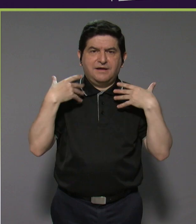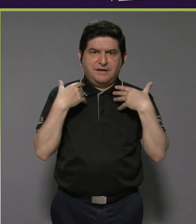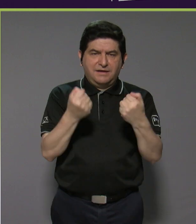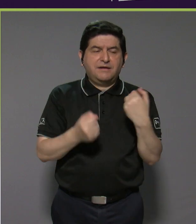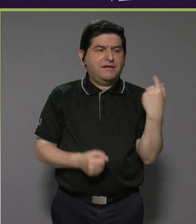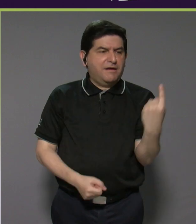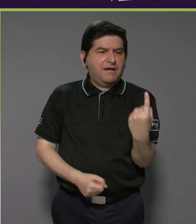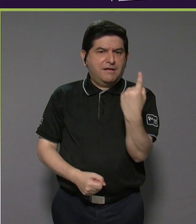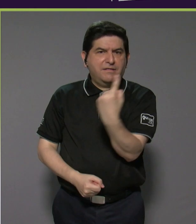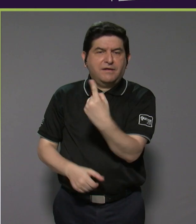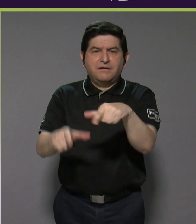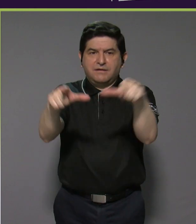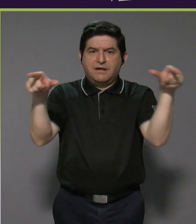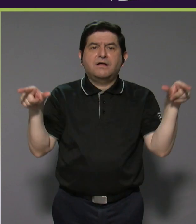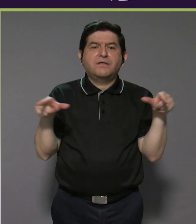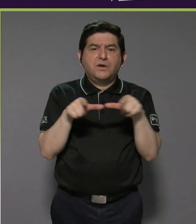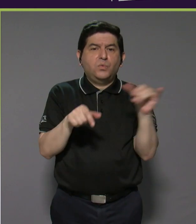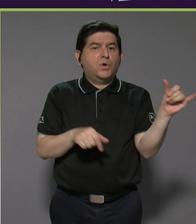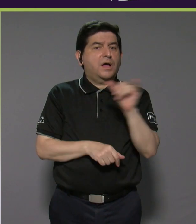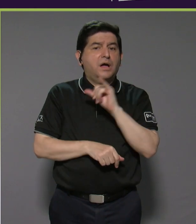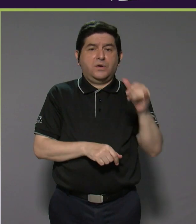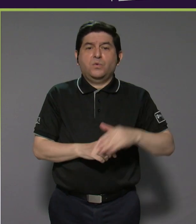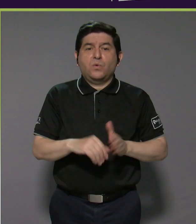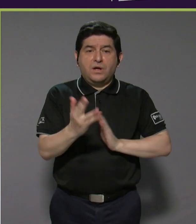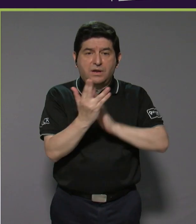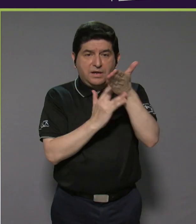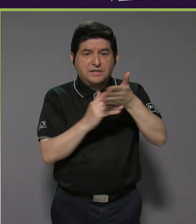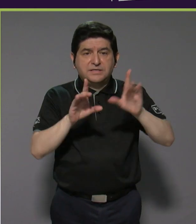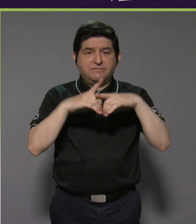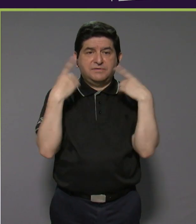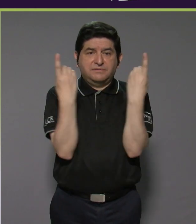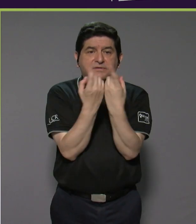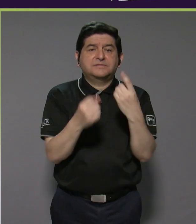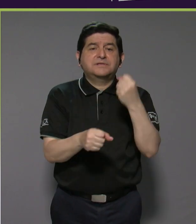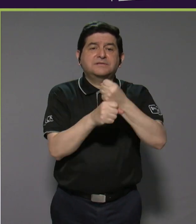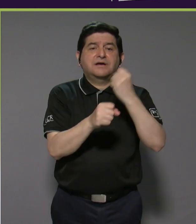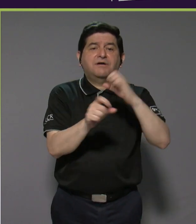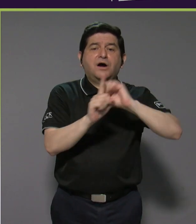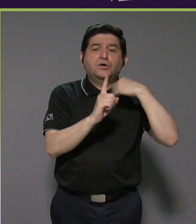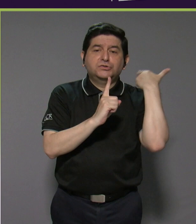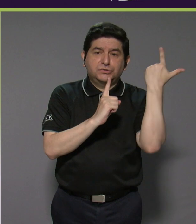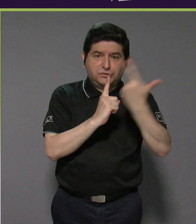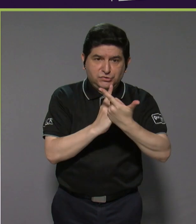cada lugar, también por medio del departamento de trabajo social.